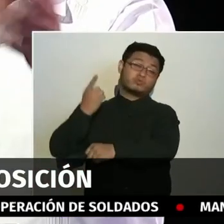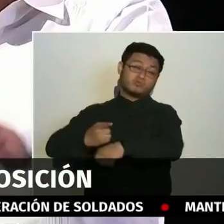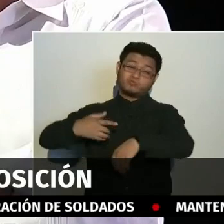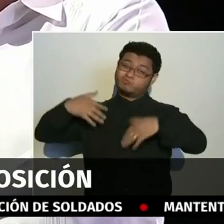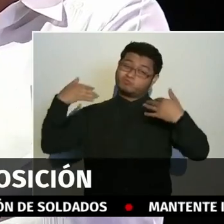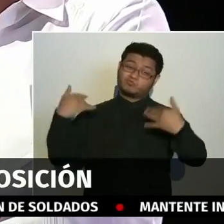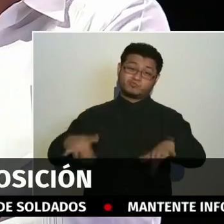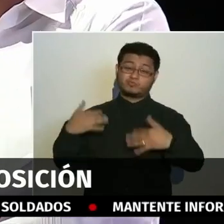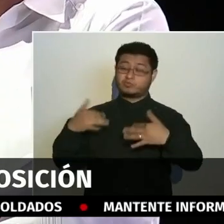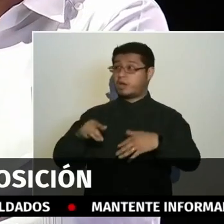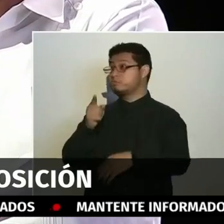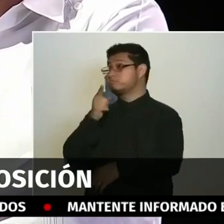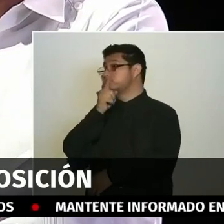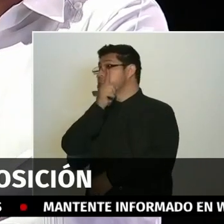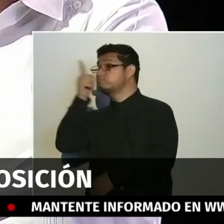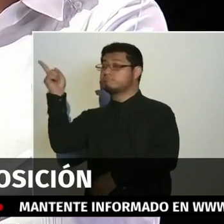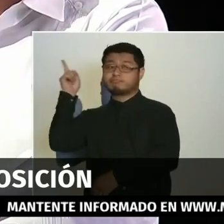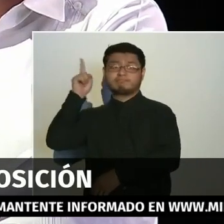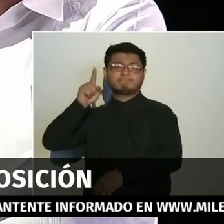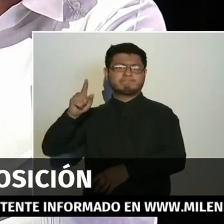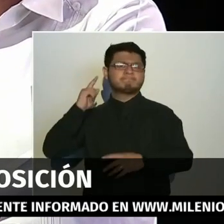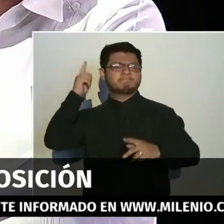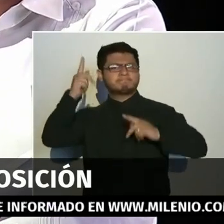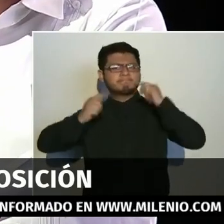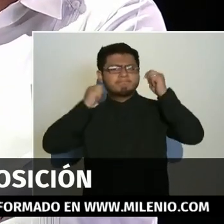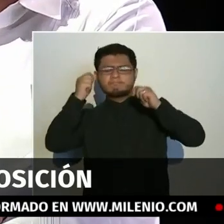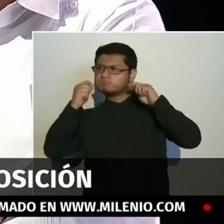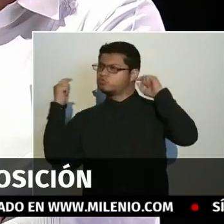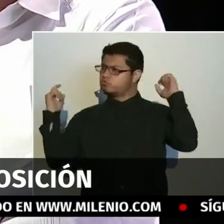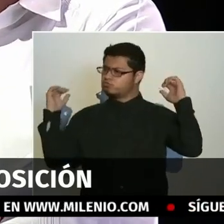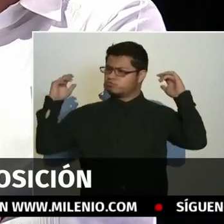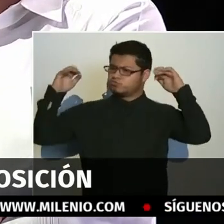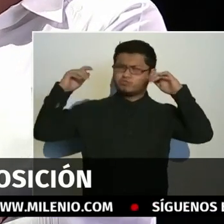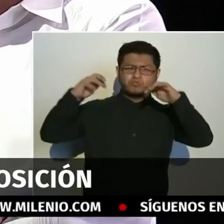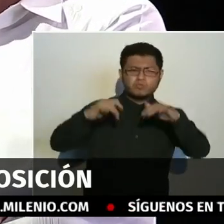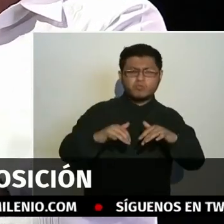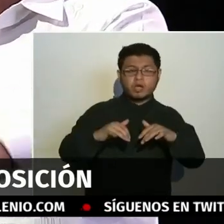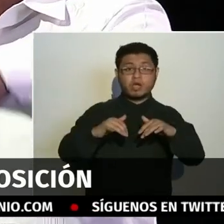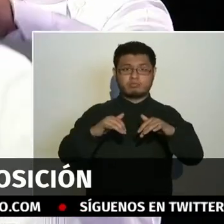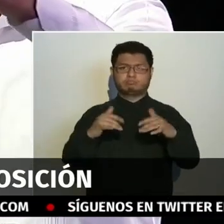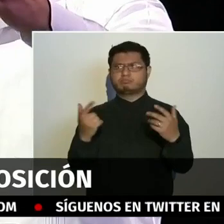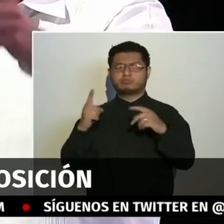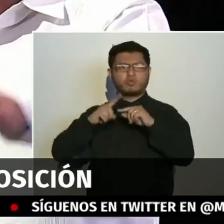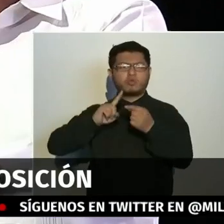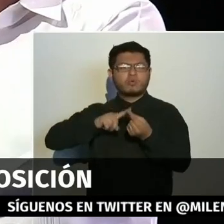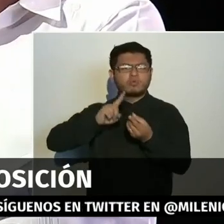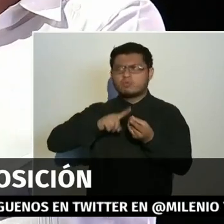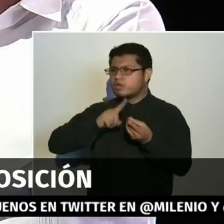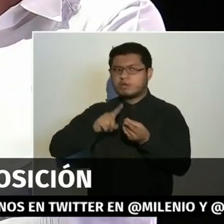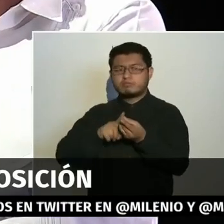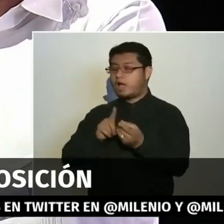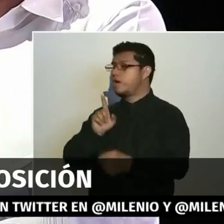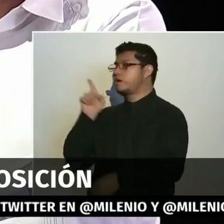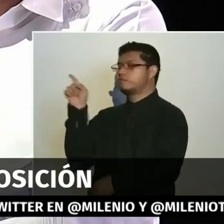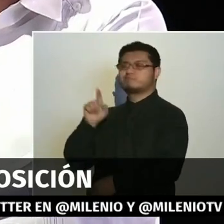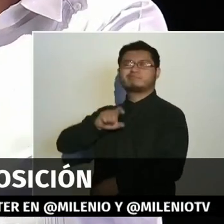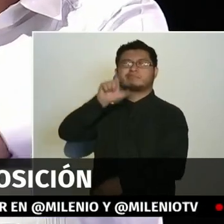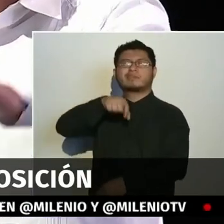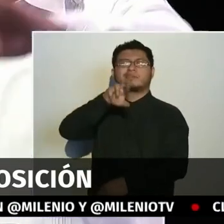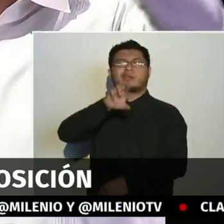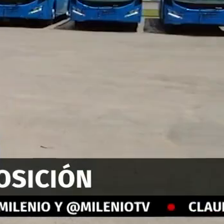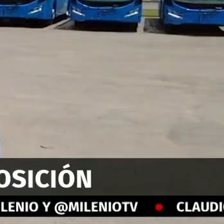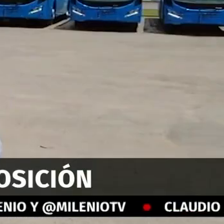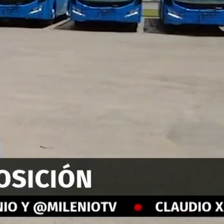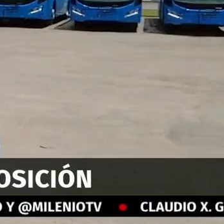proyectos como la ampliación del puerto de Progreso la construcción de tres hospitales el nuevo sistema de transporte eléctrico